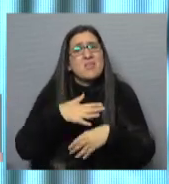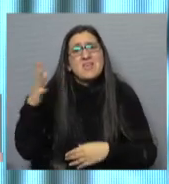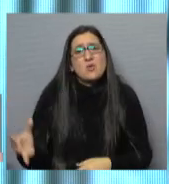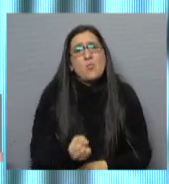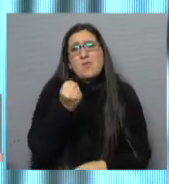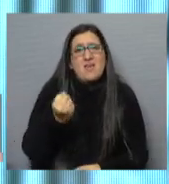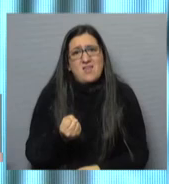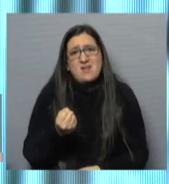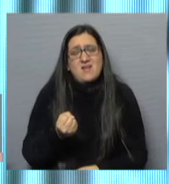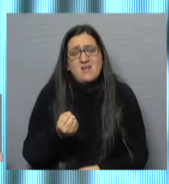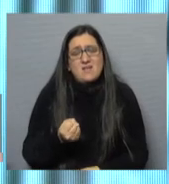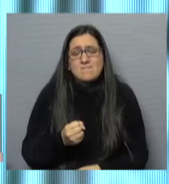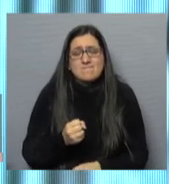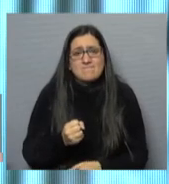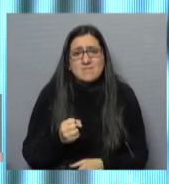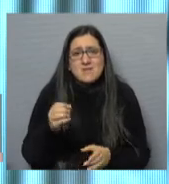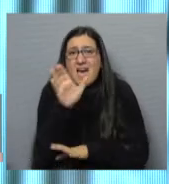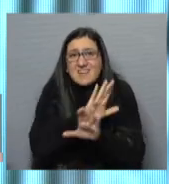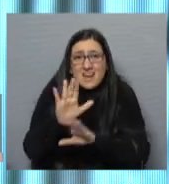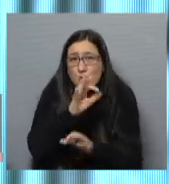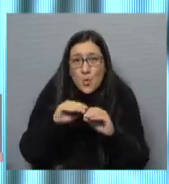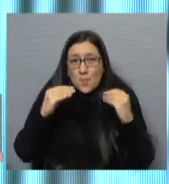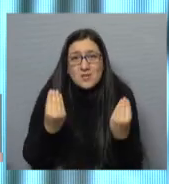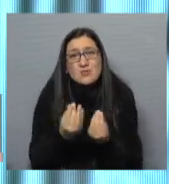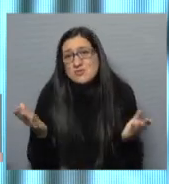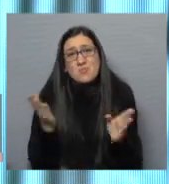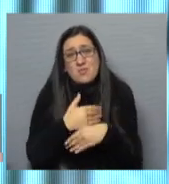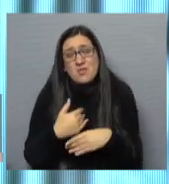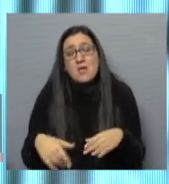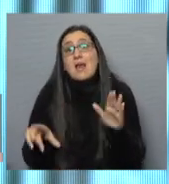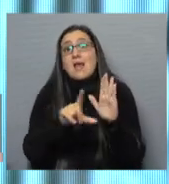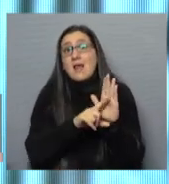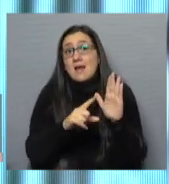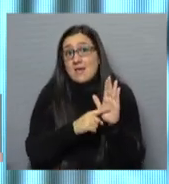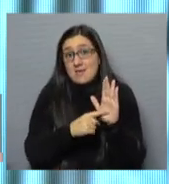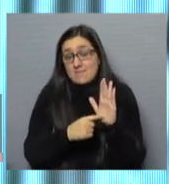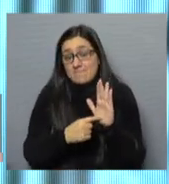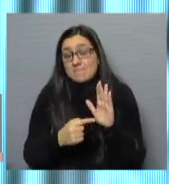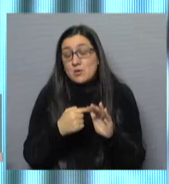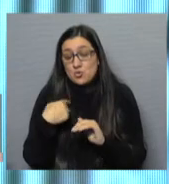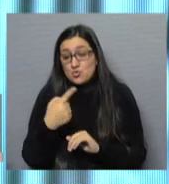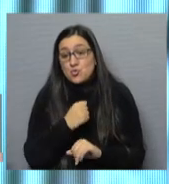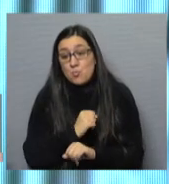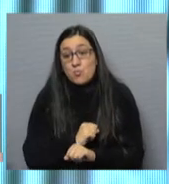recuperarlo. Entonces, la ley prevé que nosotros podamos